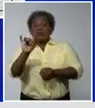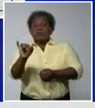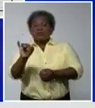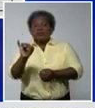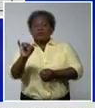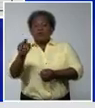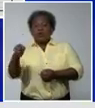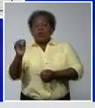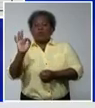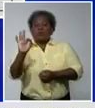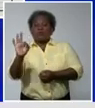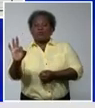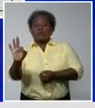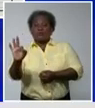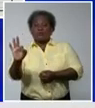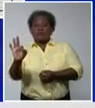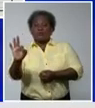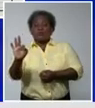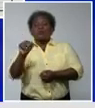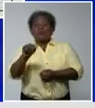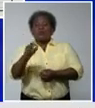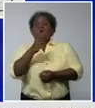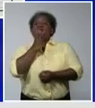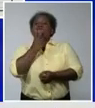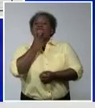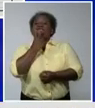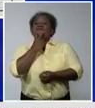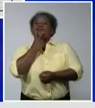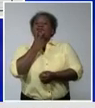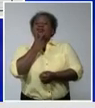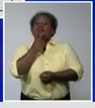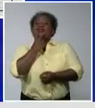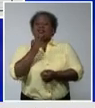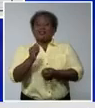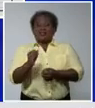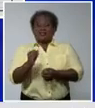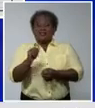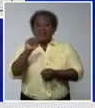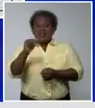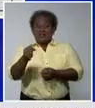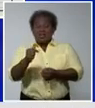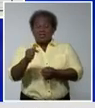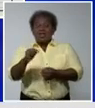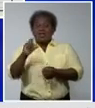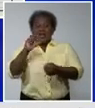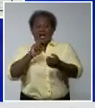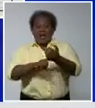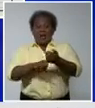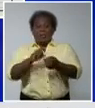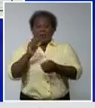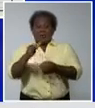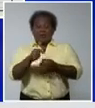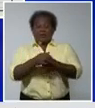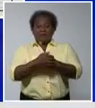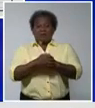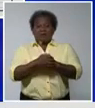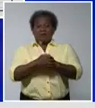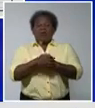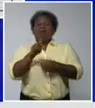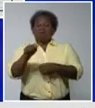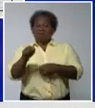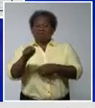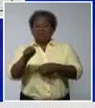146,8, y después vertiente, Guáimaro y Carlos Manuel de Céspedes. Este es el